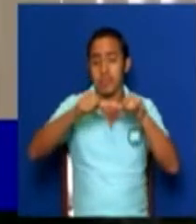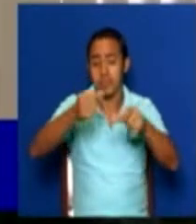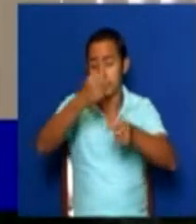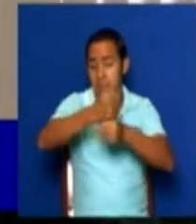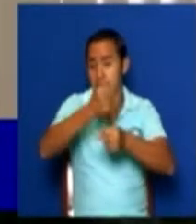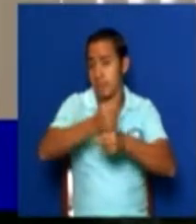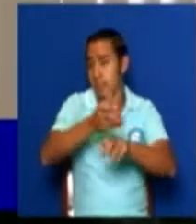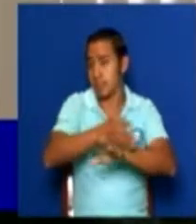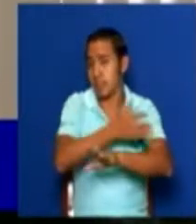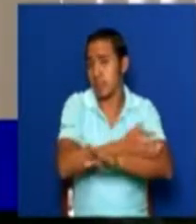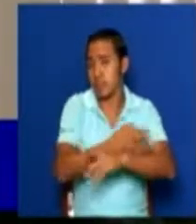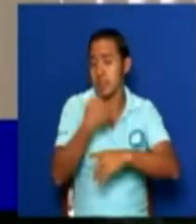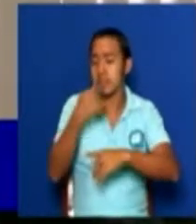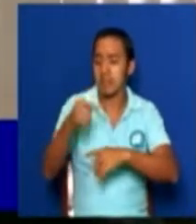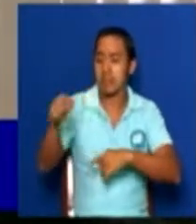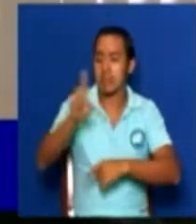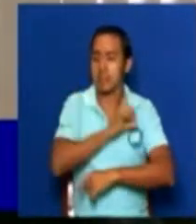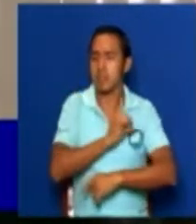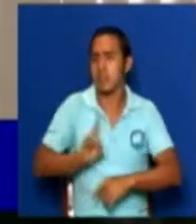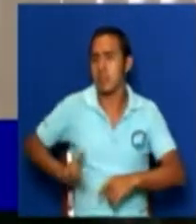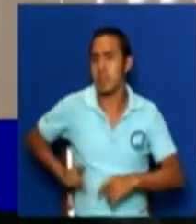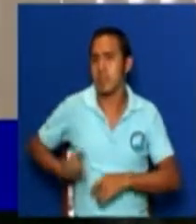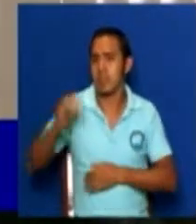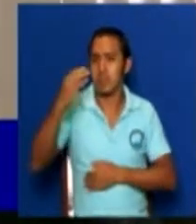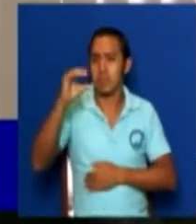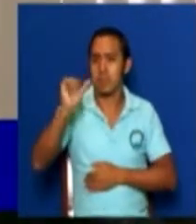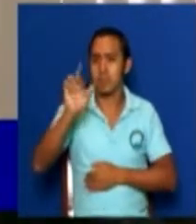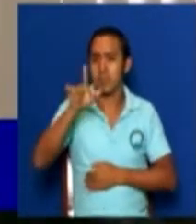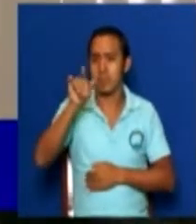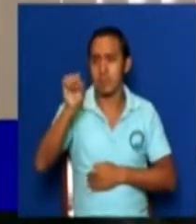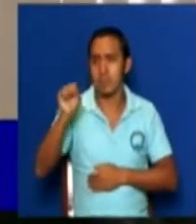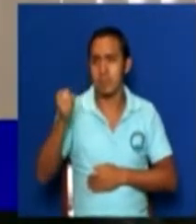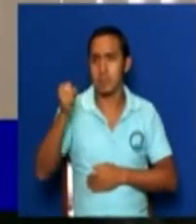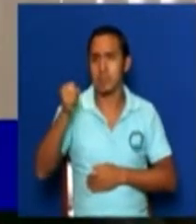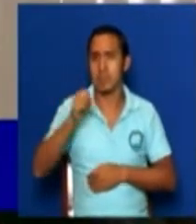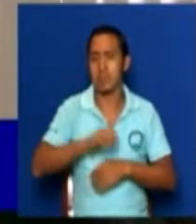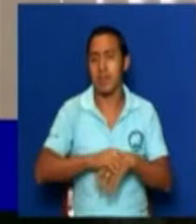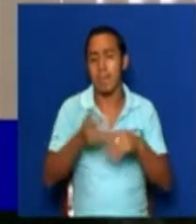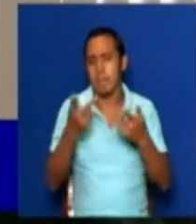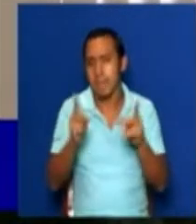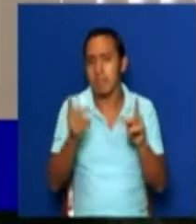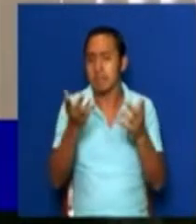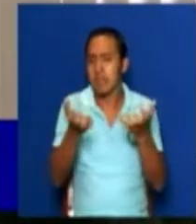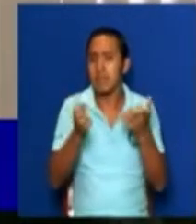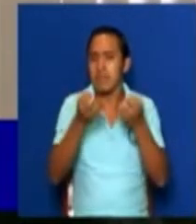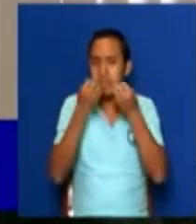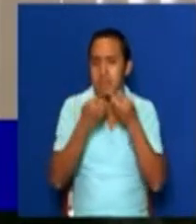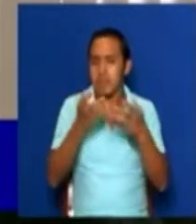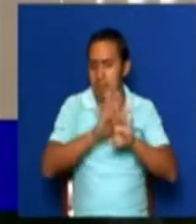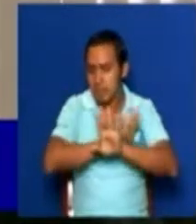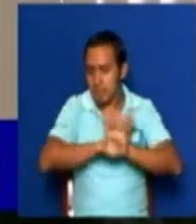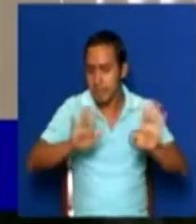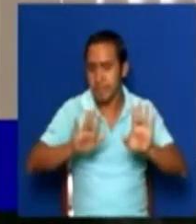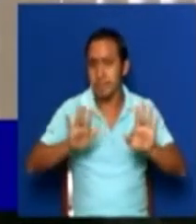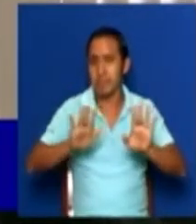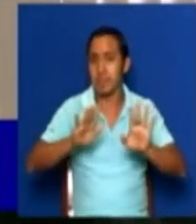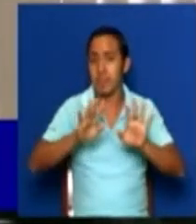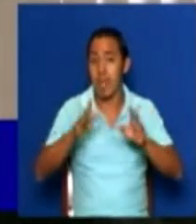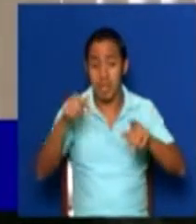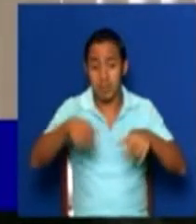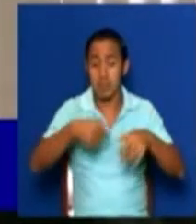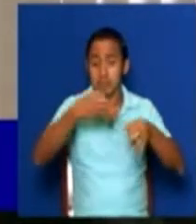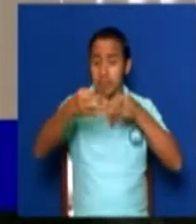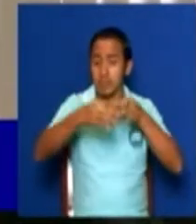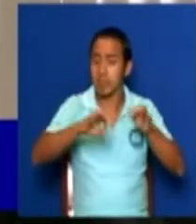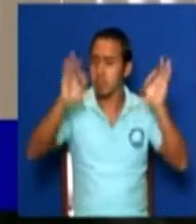como decía el diputado Carlos Emilio, pero quiero cerrar también diciendo que todo lo que aquí se ha dicho está